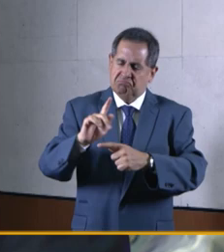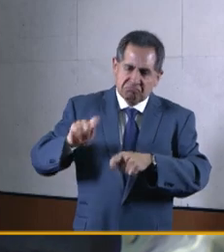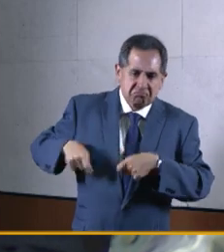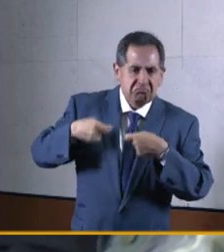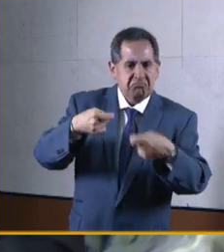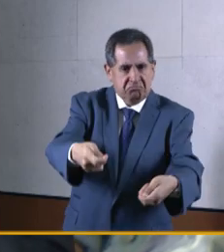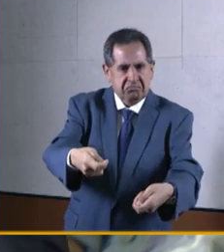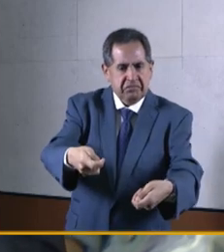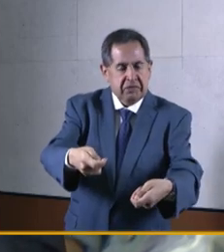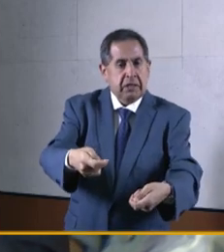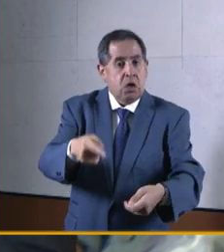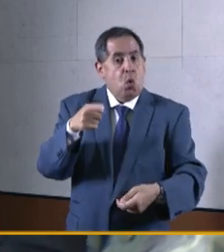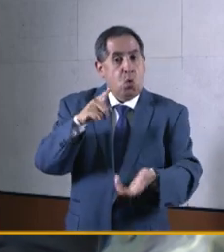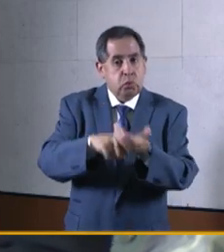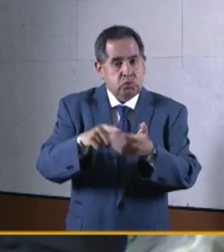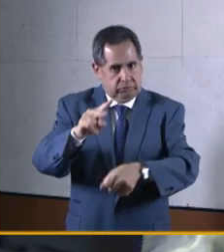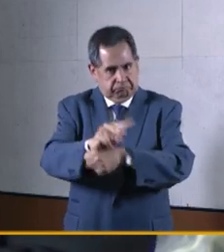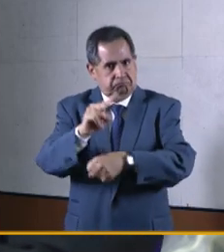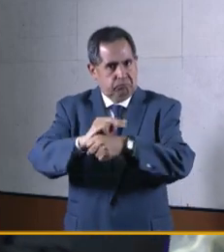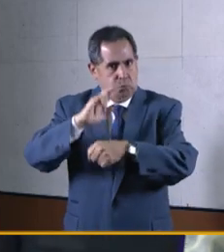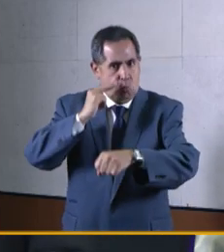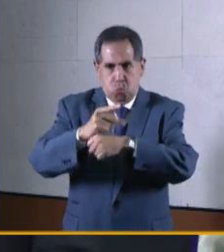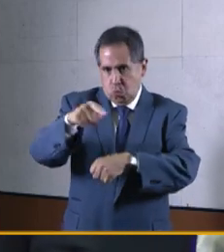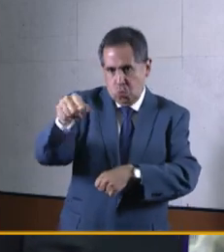serán sus custodios